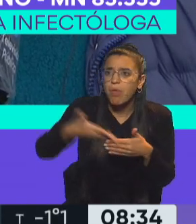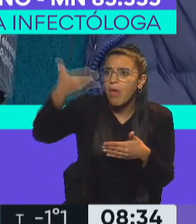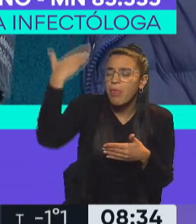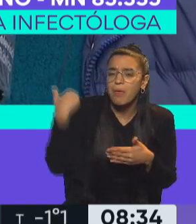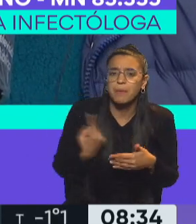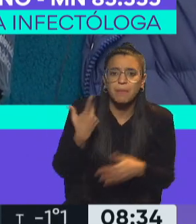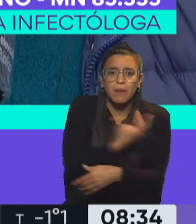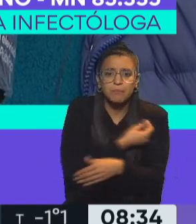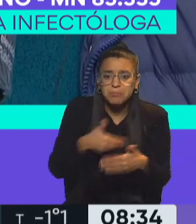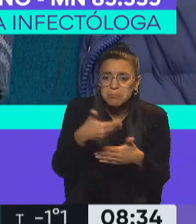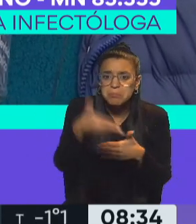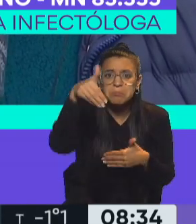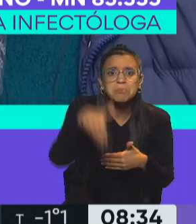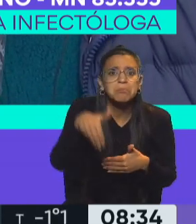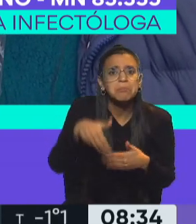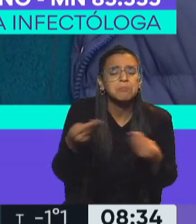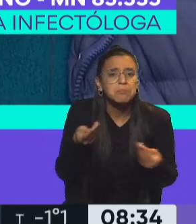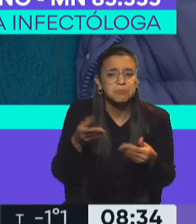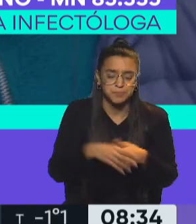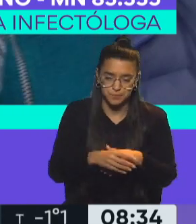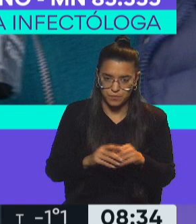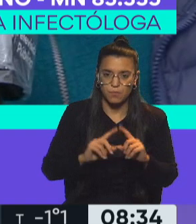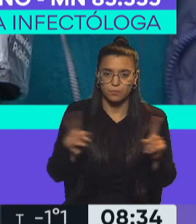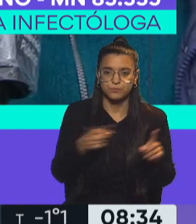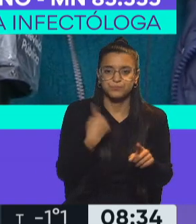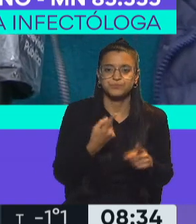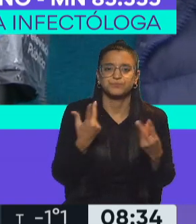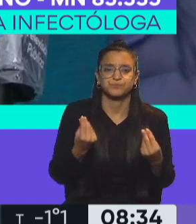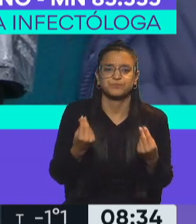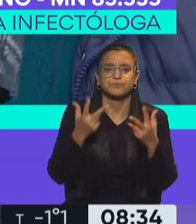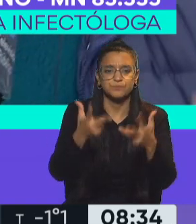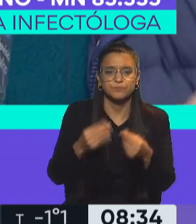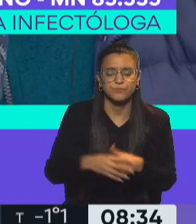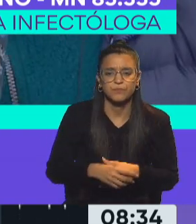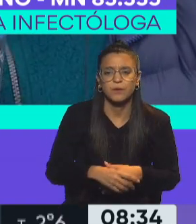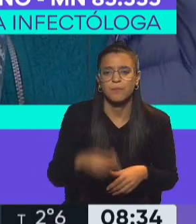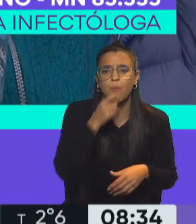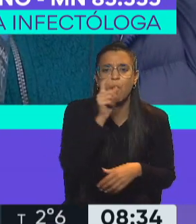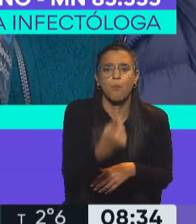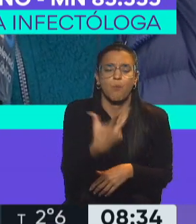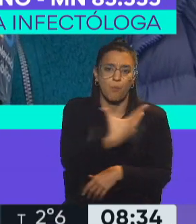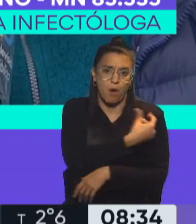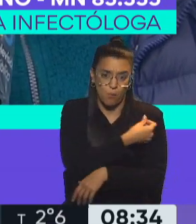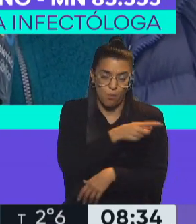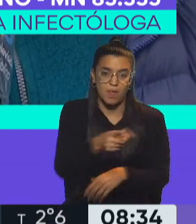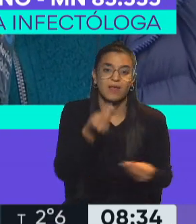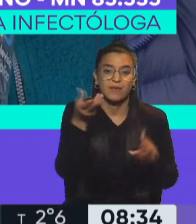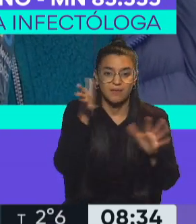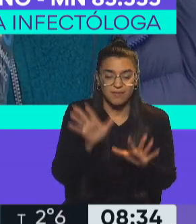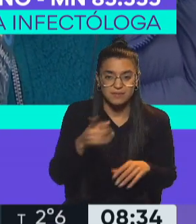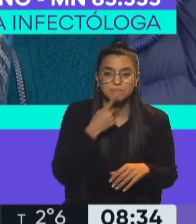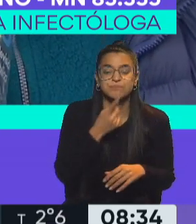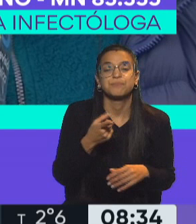la primera dosis. No, lo que habíamos dicho es esto. A ver, vos cuando aplicás una vacuna, lo que estás haciendo